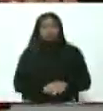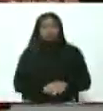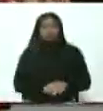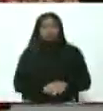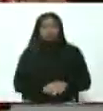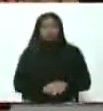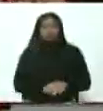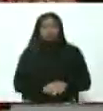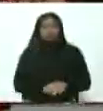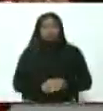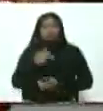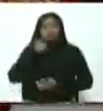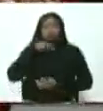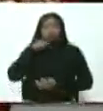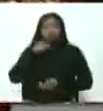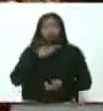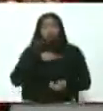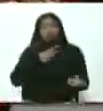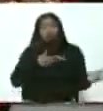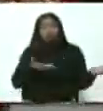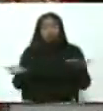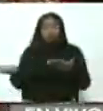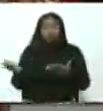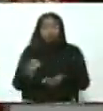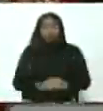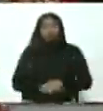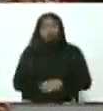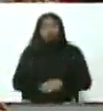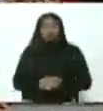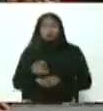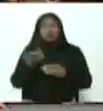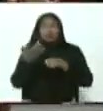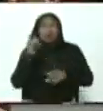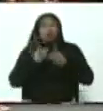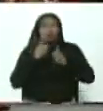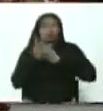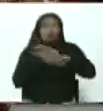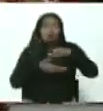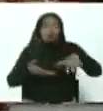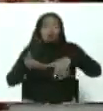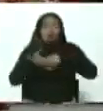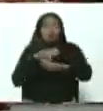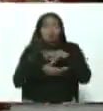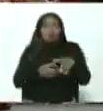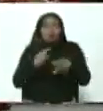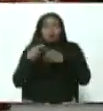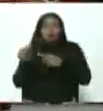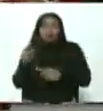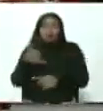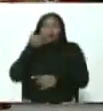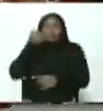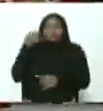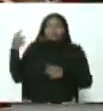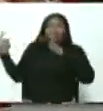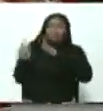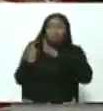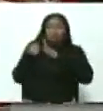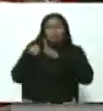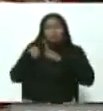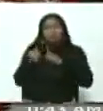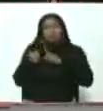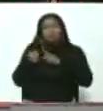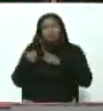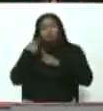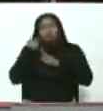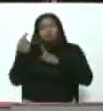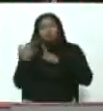Y yo ahí es donde me pongo a la orden. Si se presenta un problema en algún organismo, usted me llama a mí, señor Luis José,